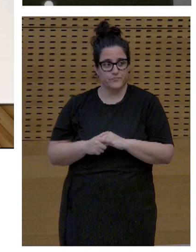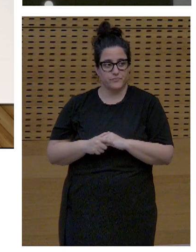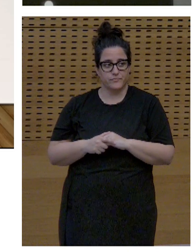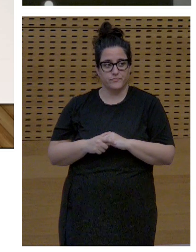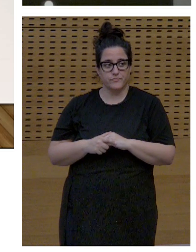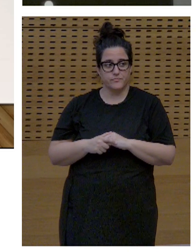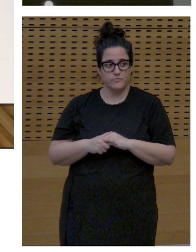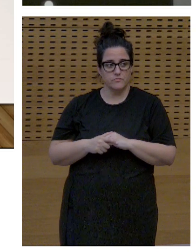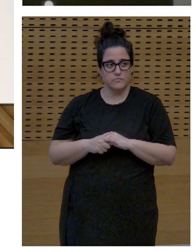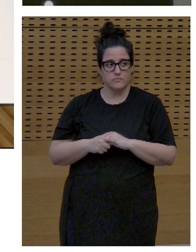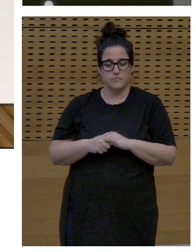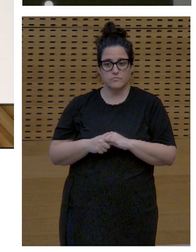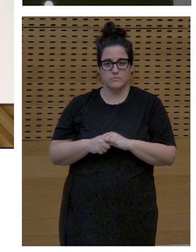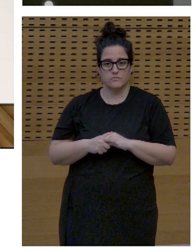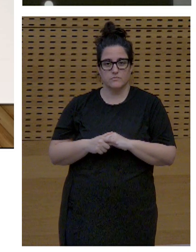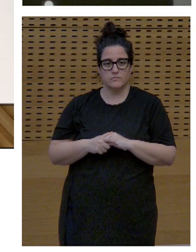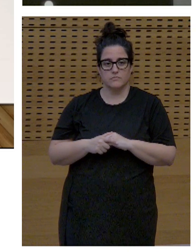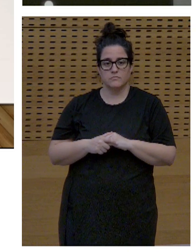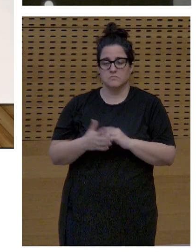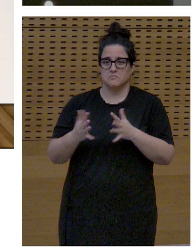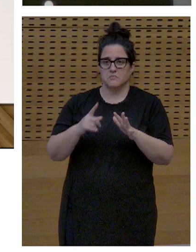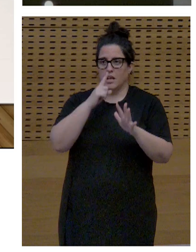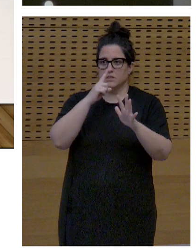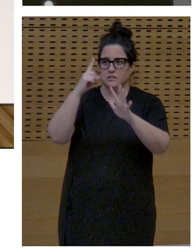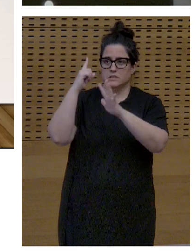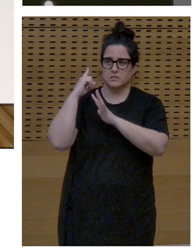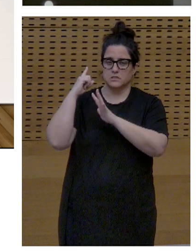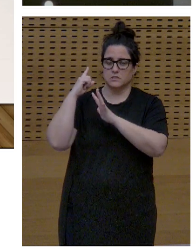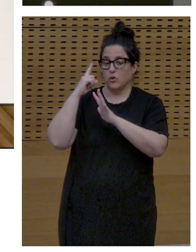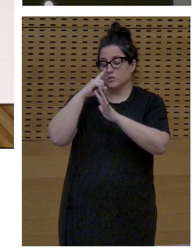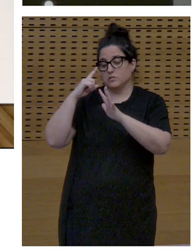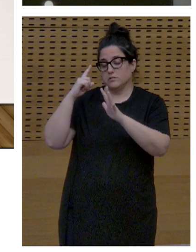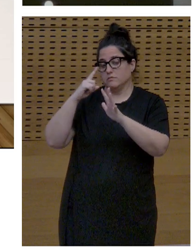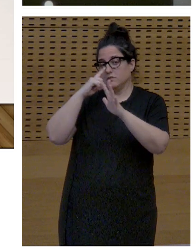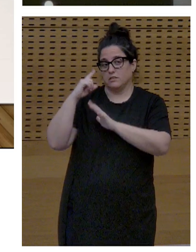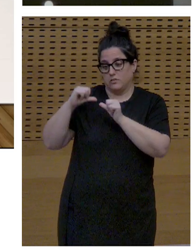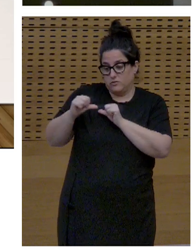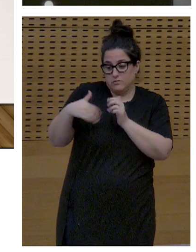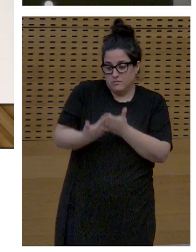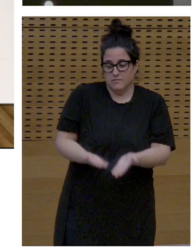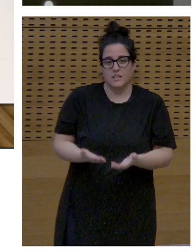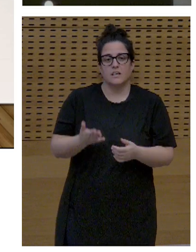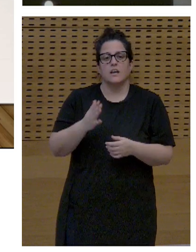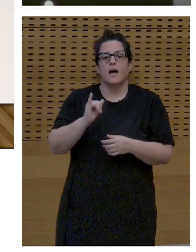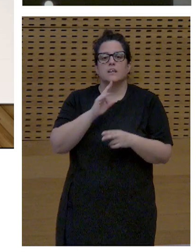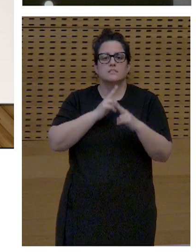desde hace pues, unos 6 años tenemos el IFU, que es otro